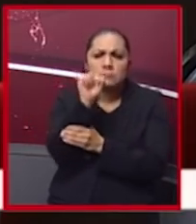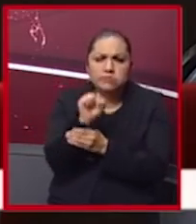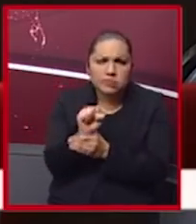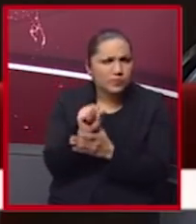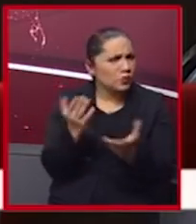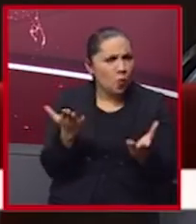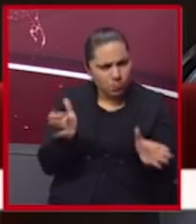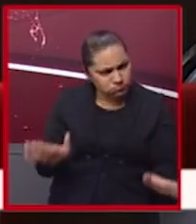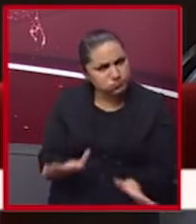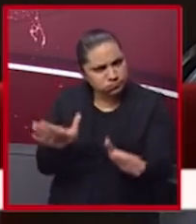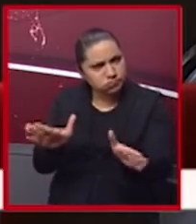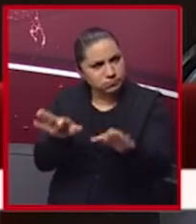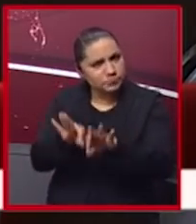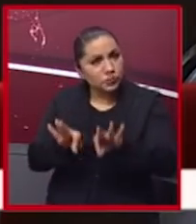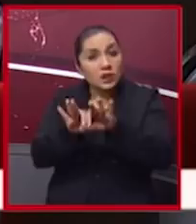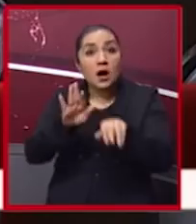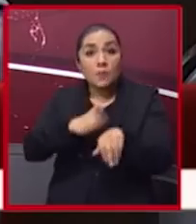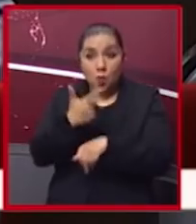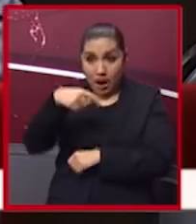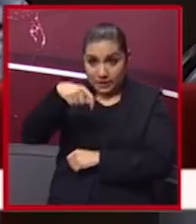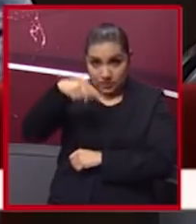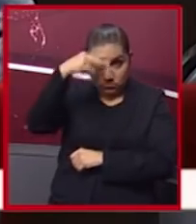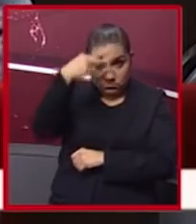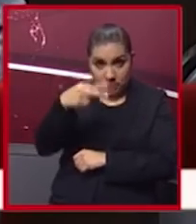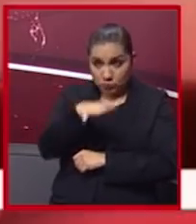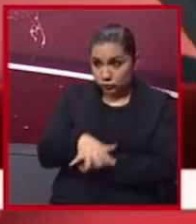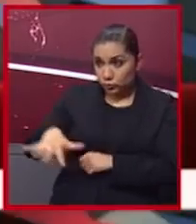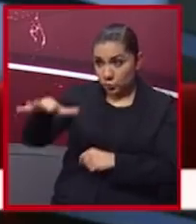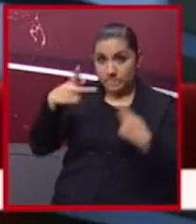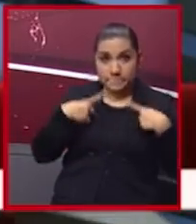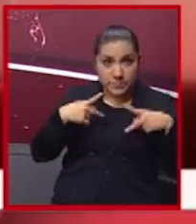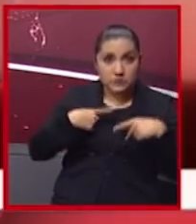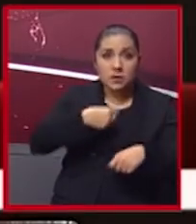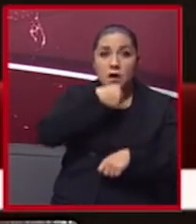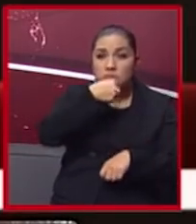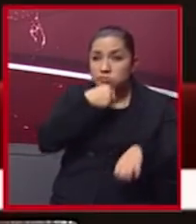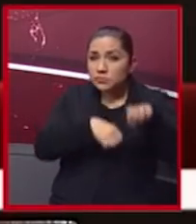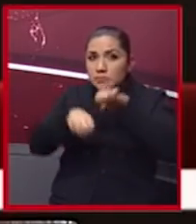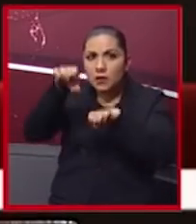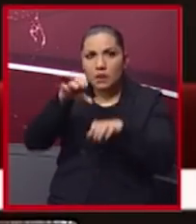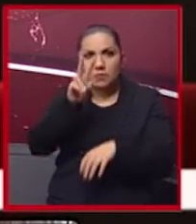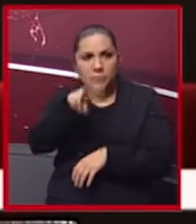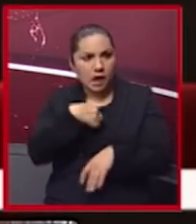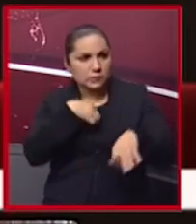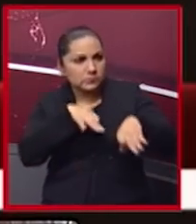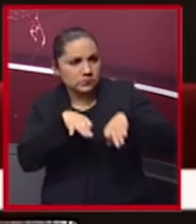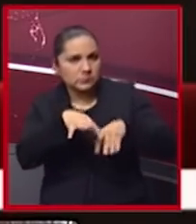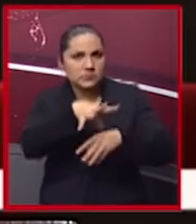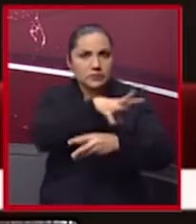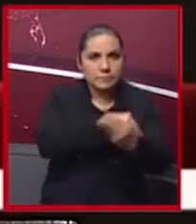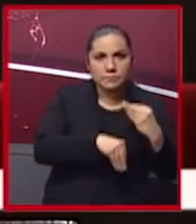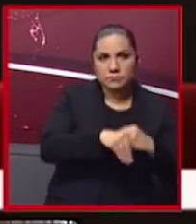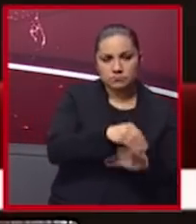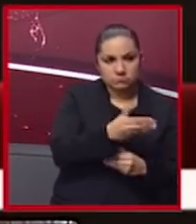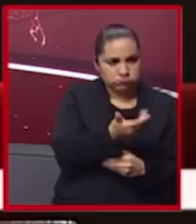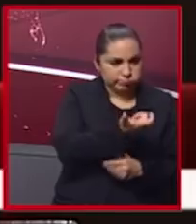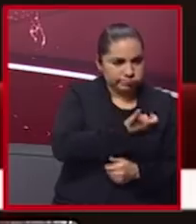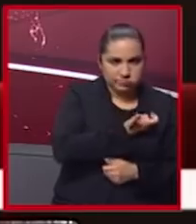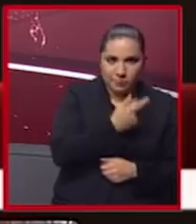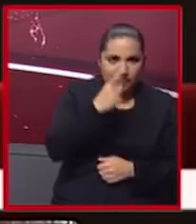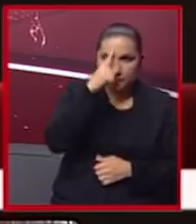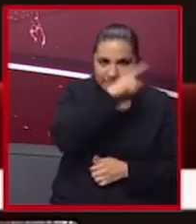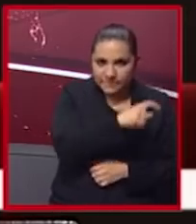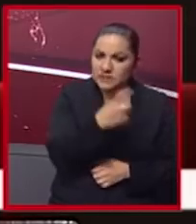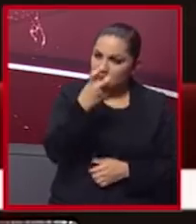posibilidad de acceder a ingreso casi alguno. no podrá ser posible que